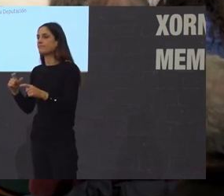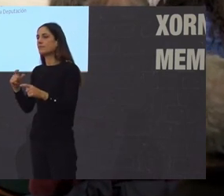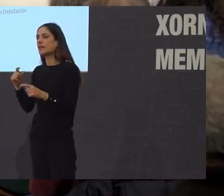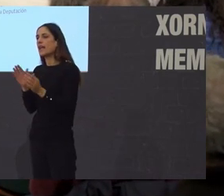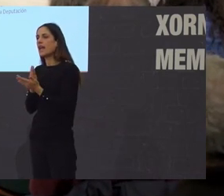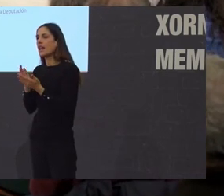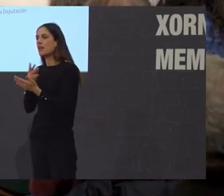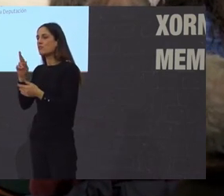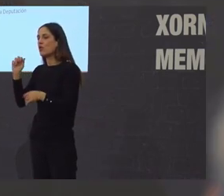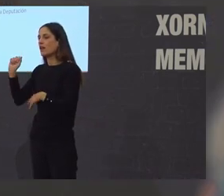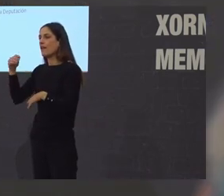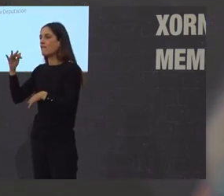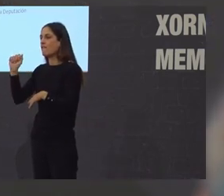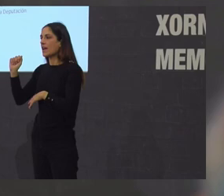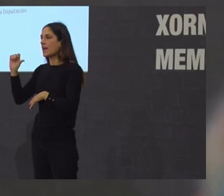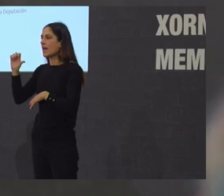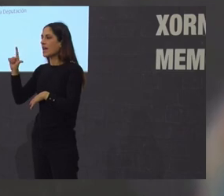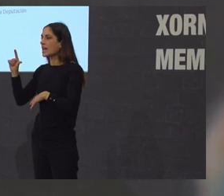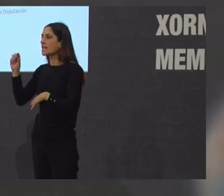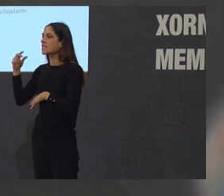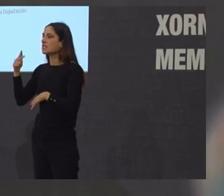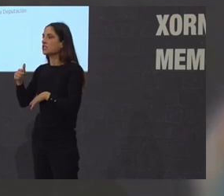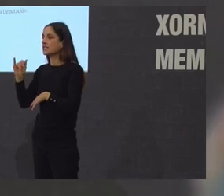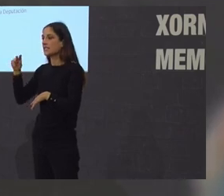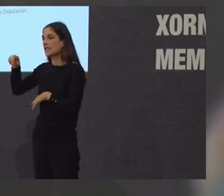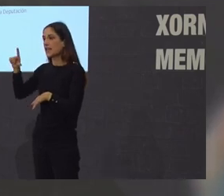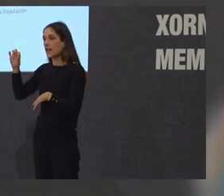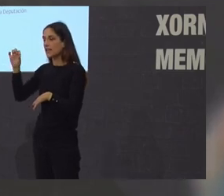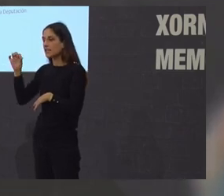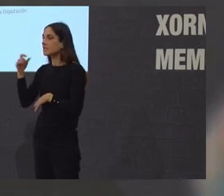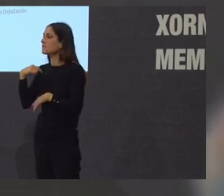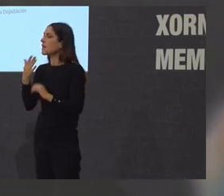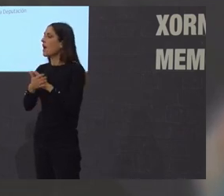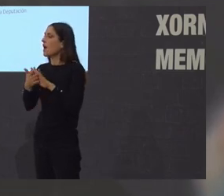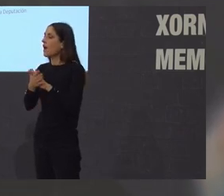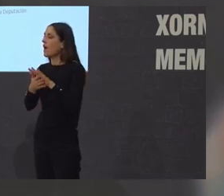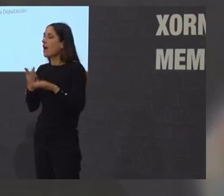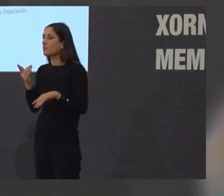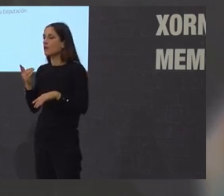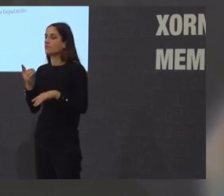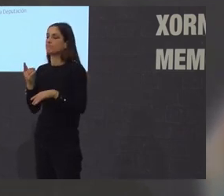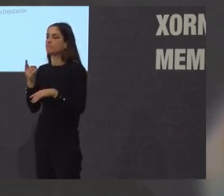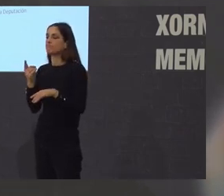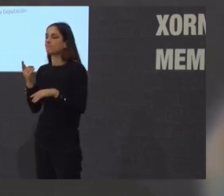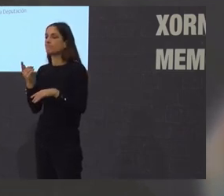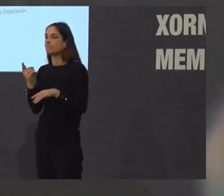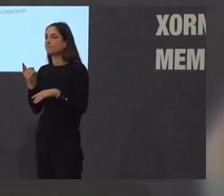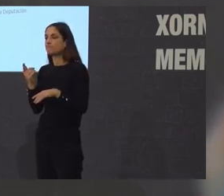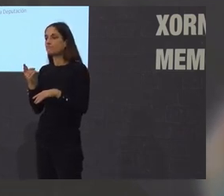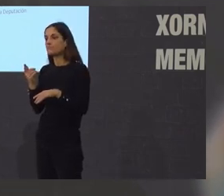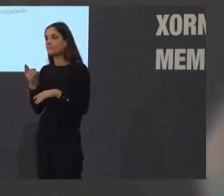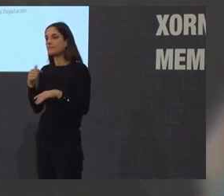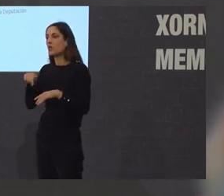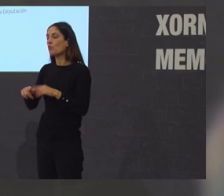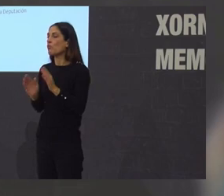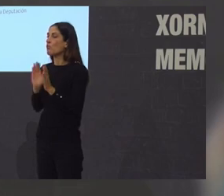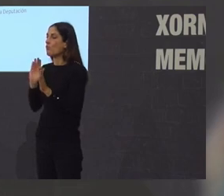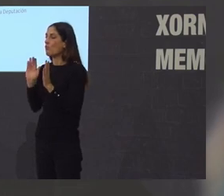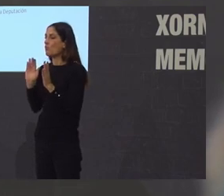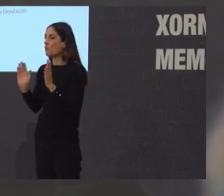caída de Madrid, que habla de un pasaje en el momento en el que